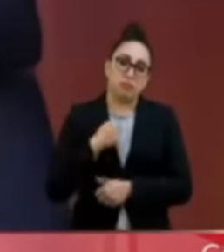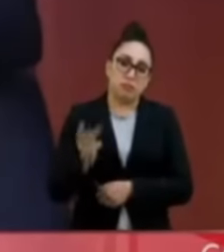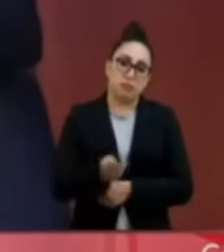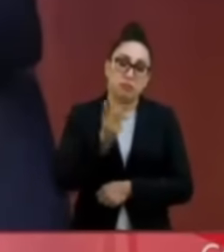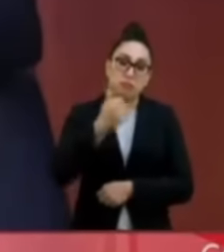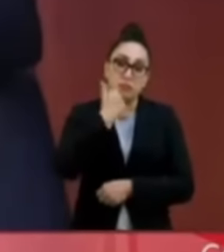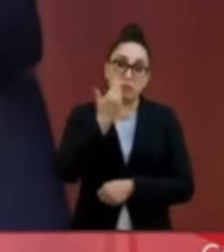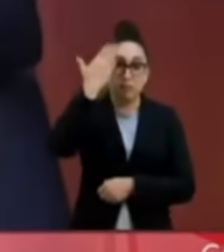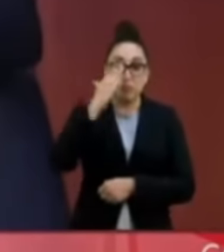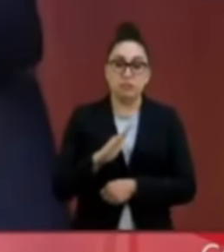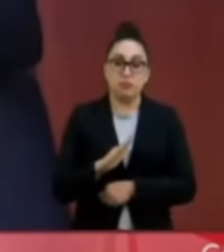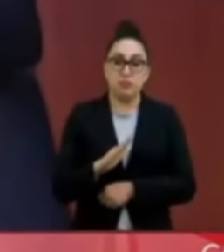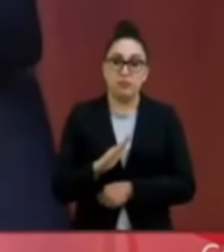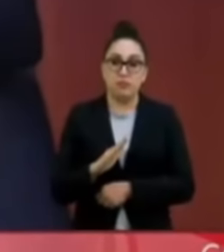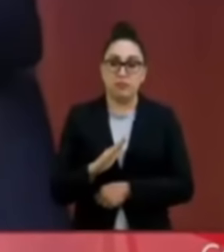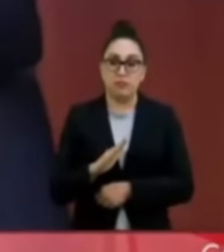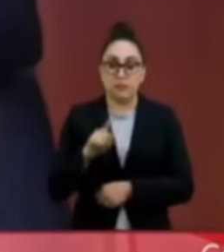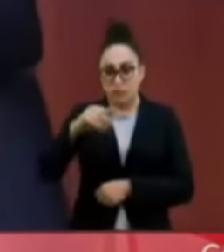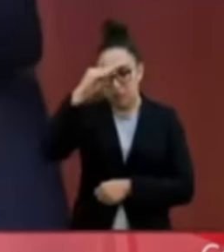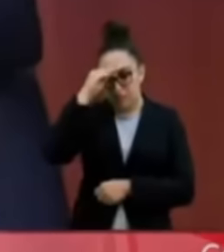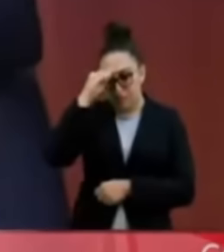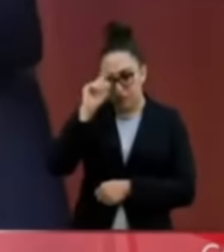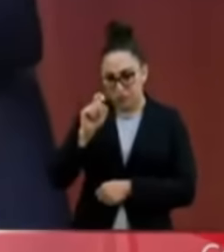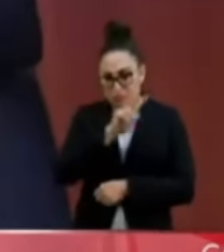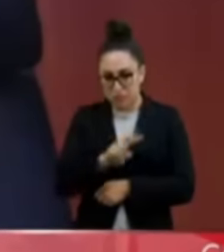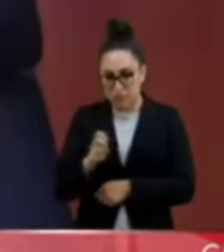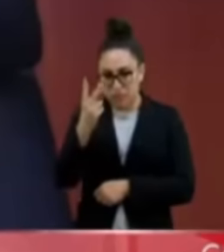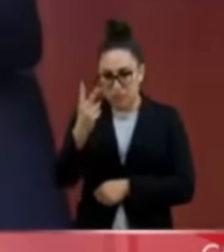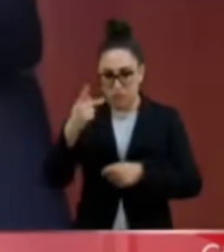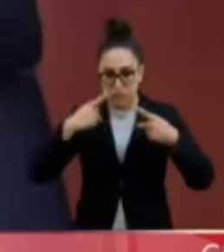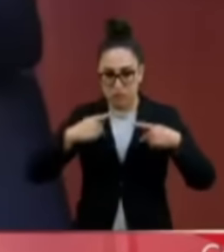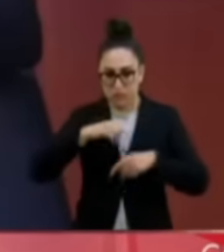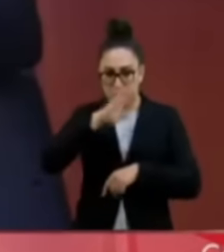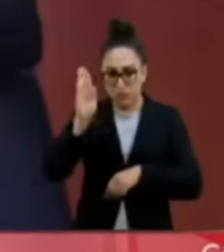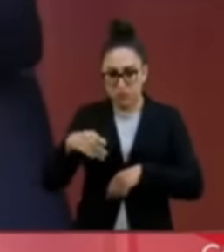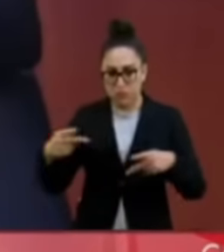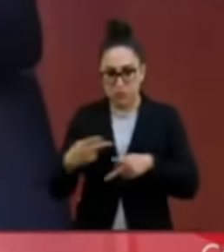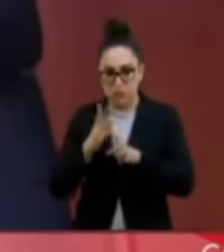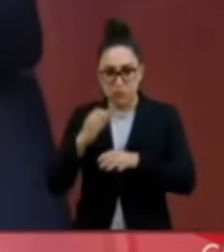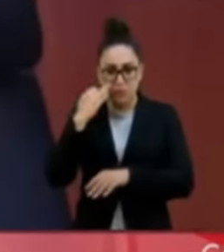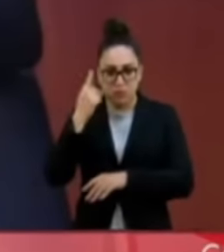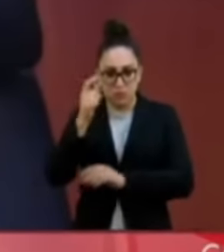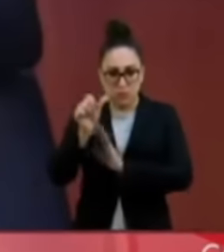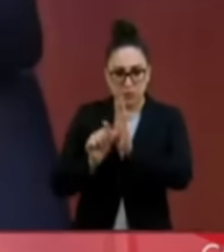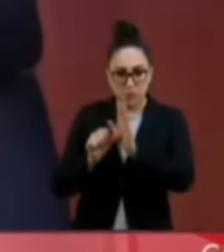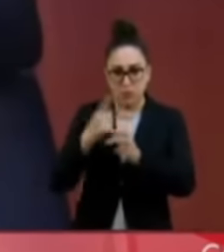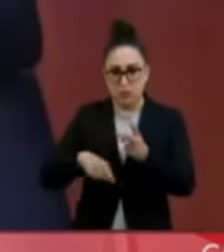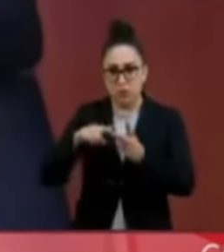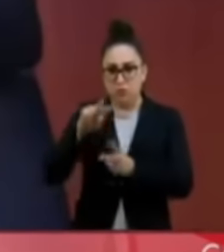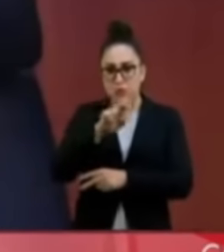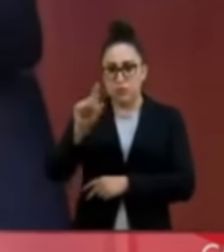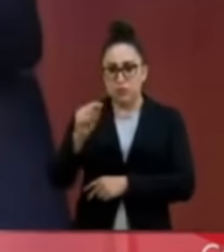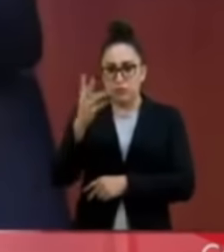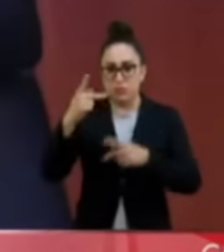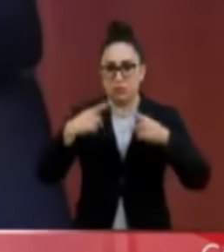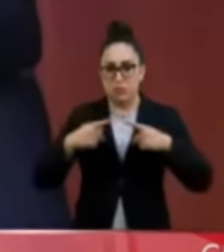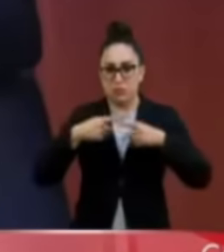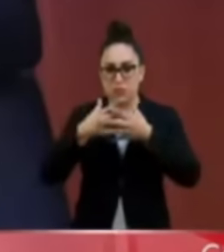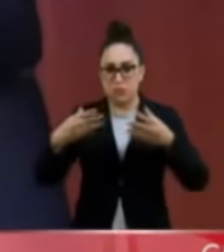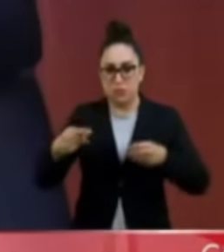usted cree que con 202 muertos en un mes y 234 desaparecidos en Sinaloa. Un momento,